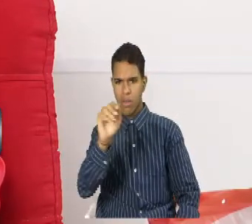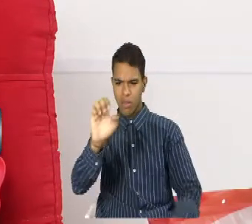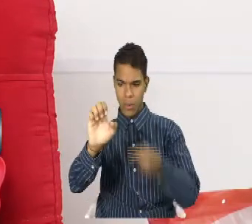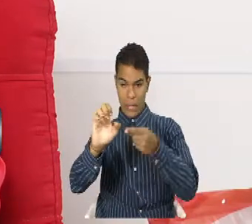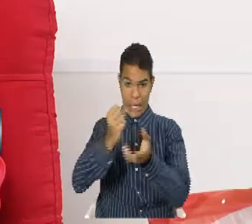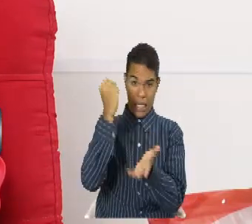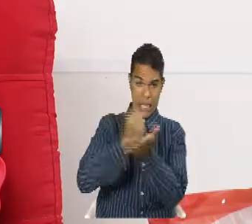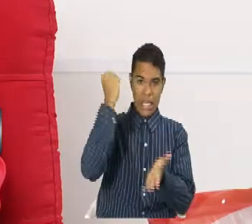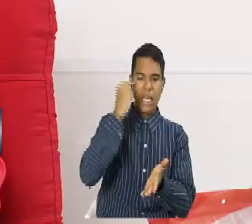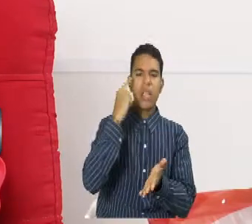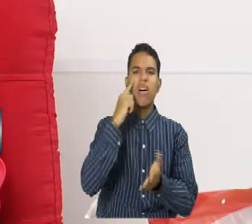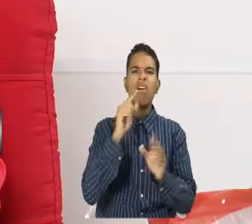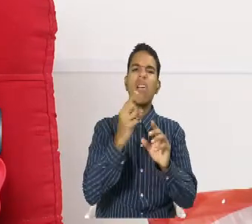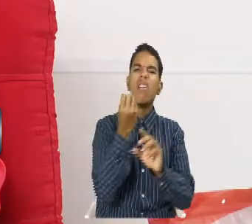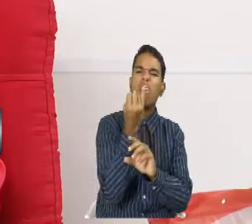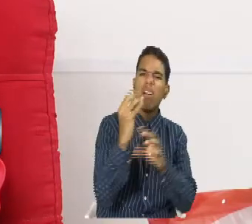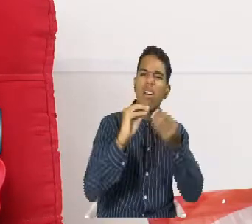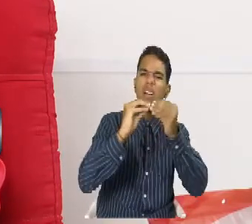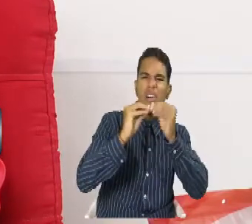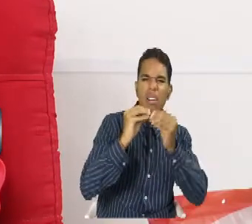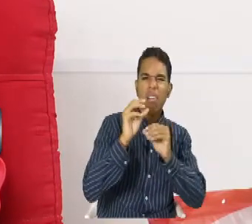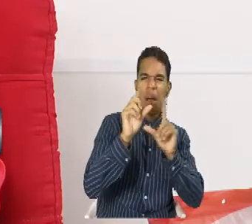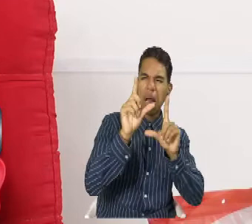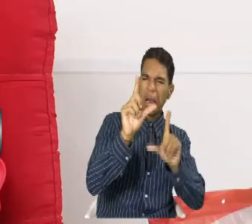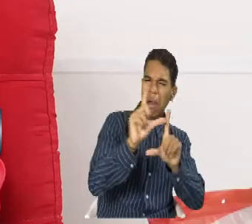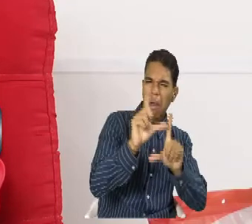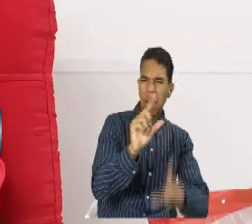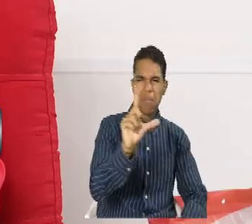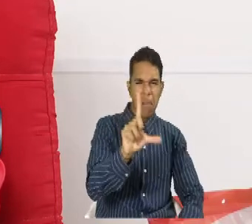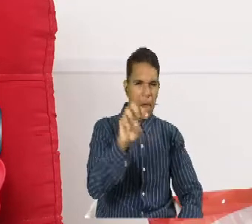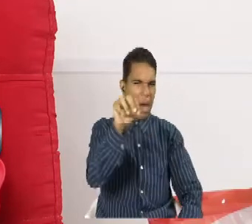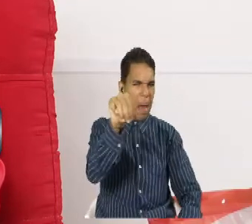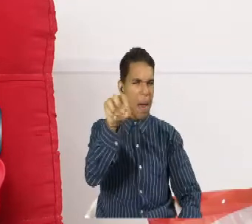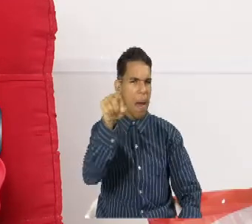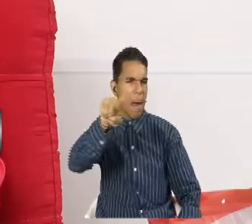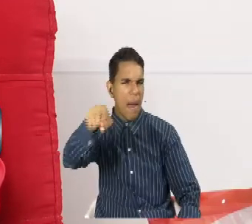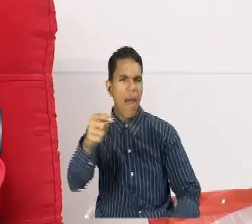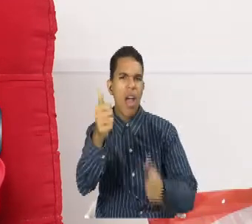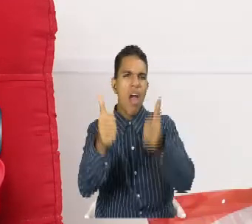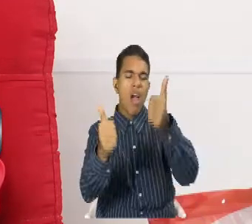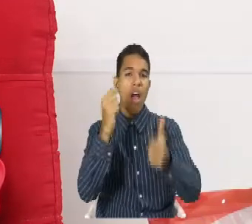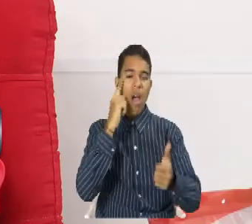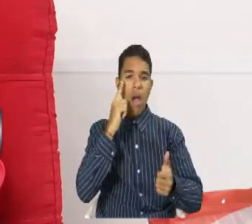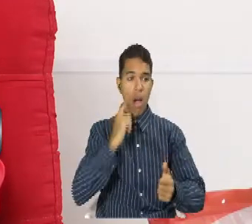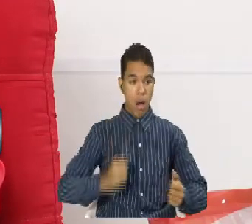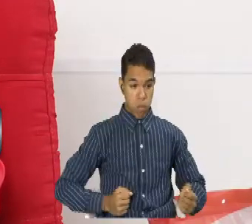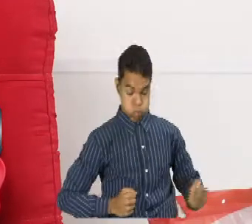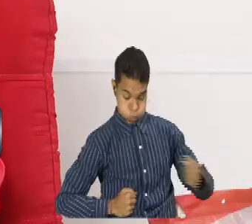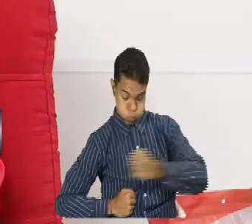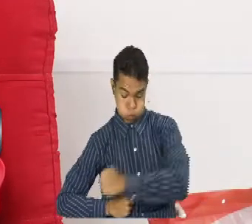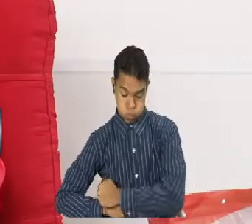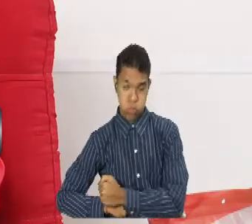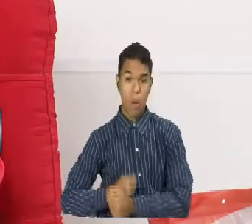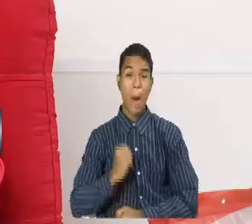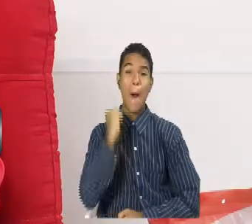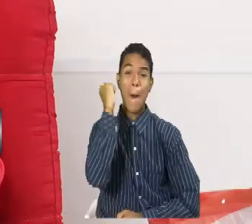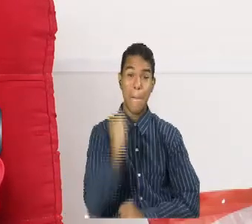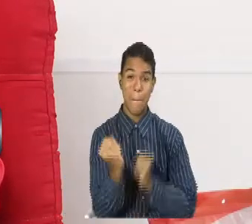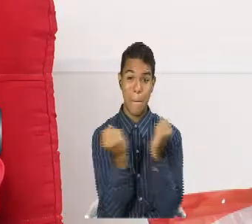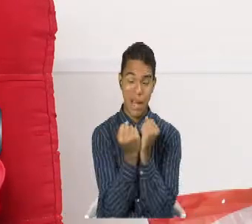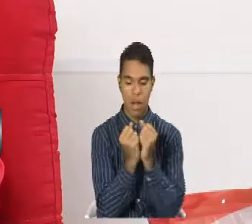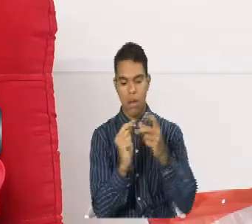de talla y qué tipo de compresión puedes utilizar, porque hay tipos de compresión. Hay tipo de compresión alta, media